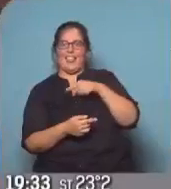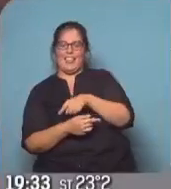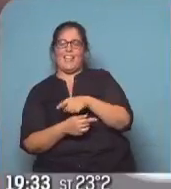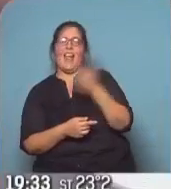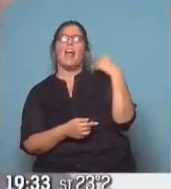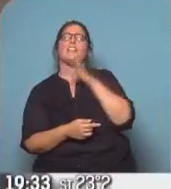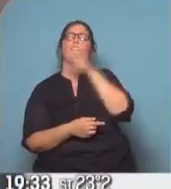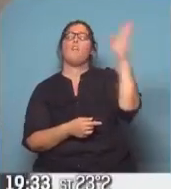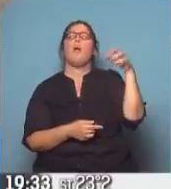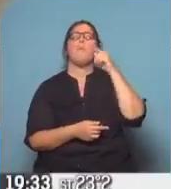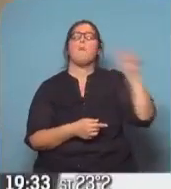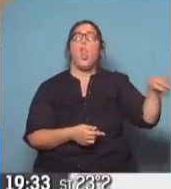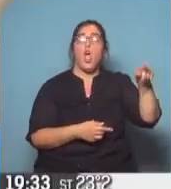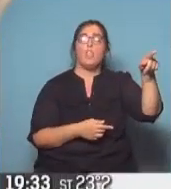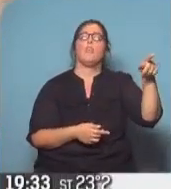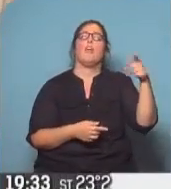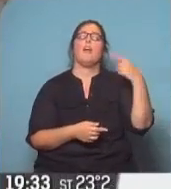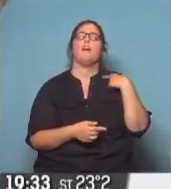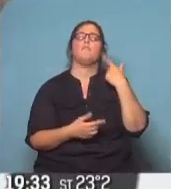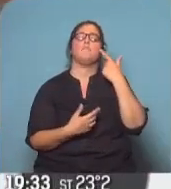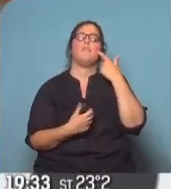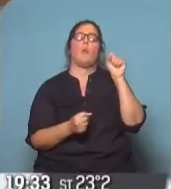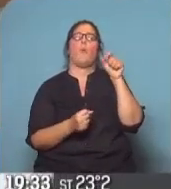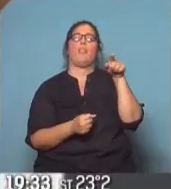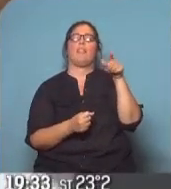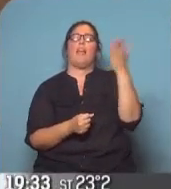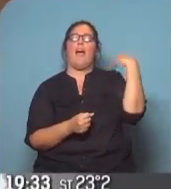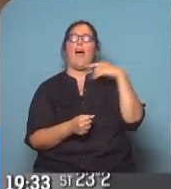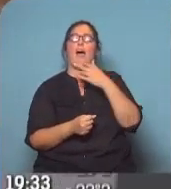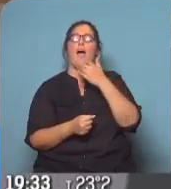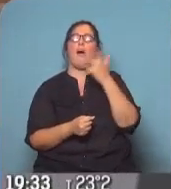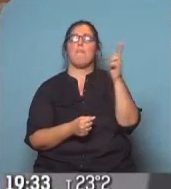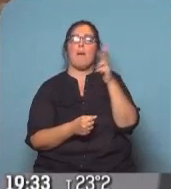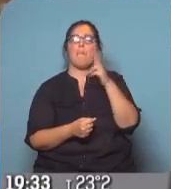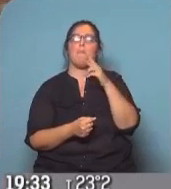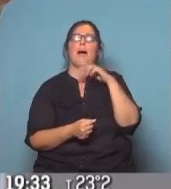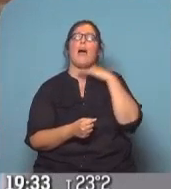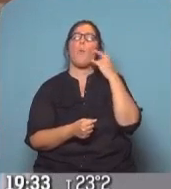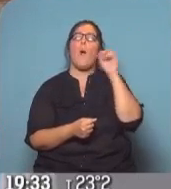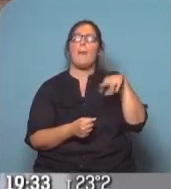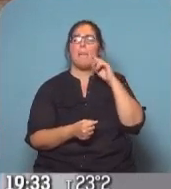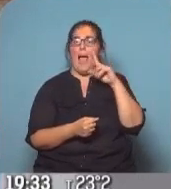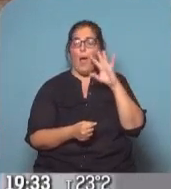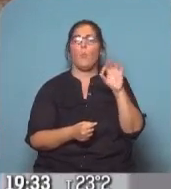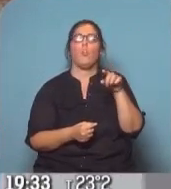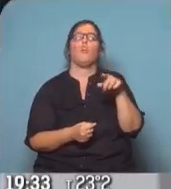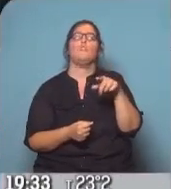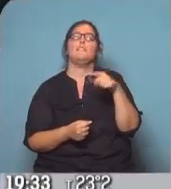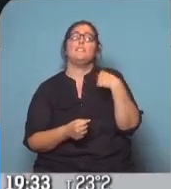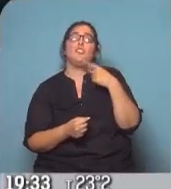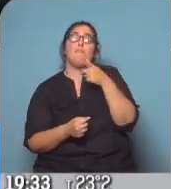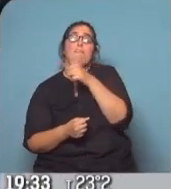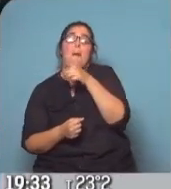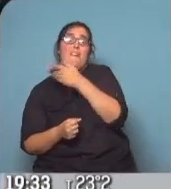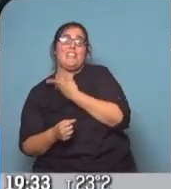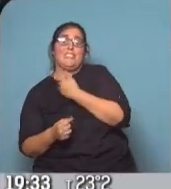estar en polonia y descubrir lo que fue en polonia el papa juan pablo ii se lo dije al papa con así con conciertos de molt pero también